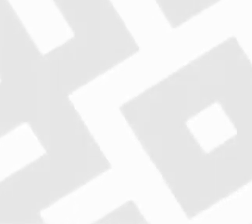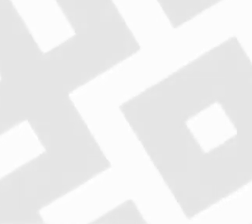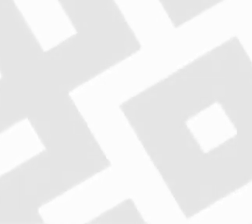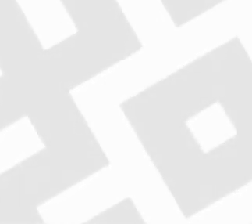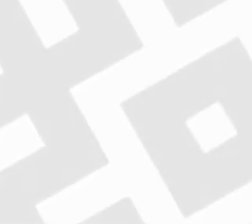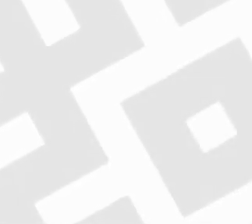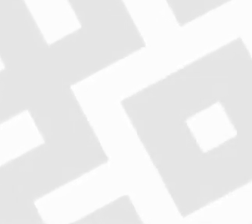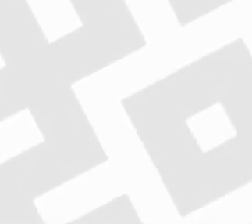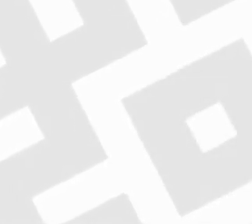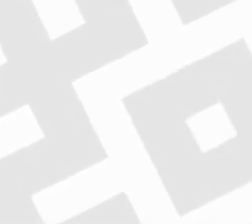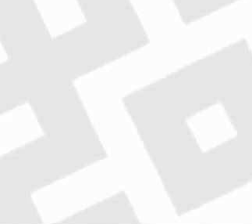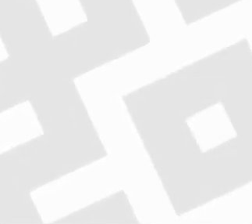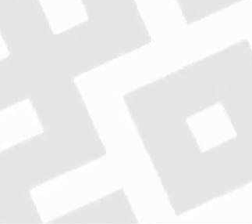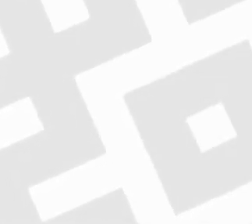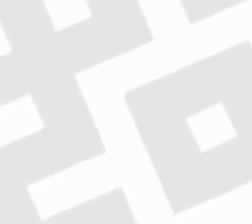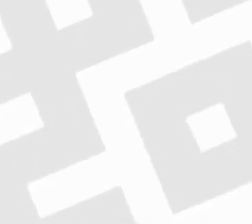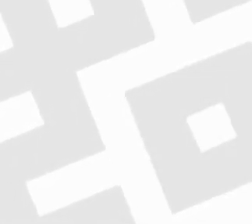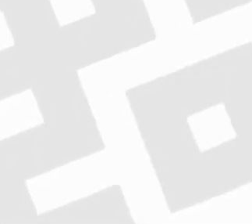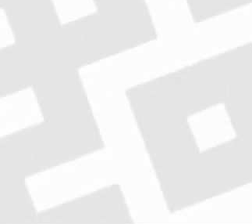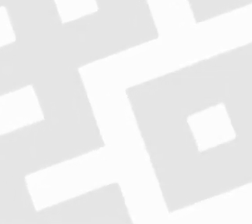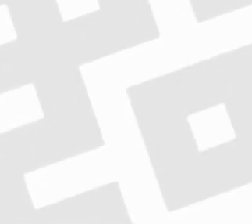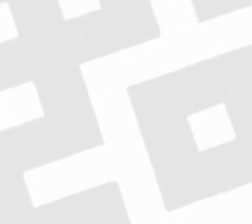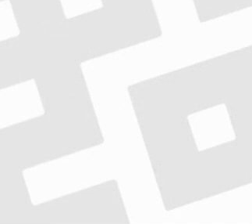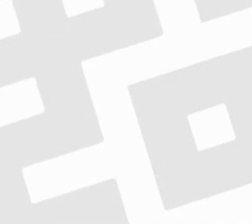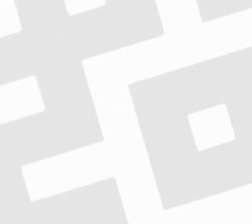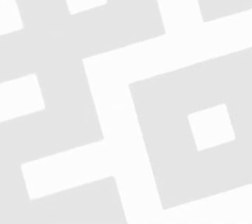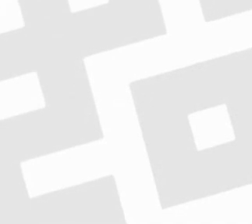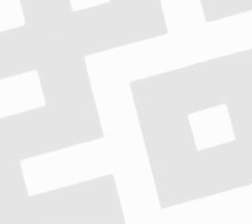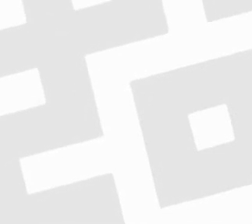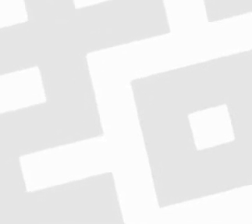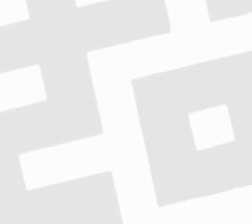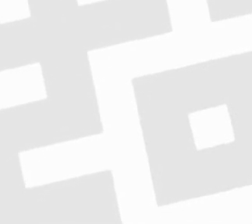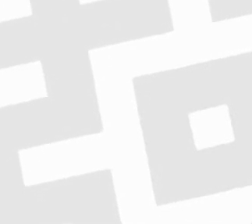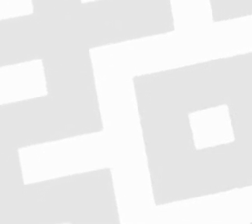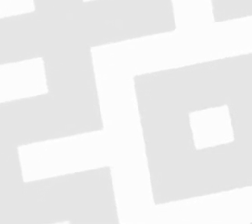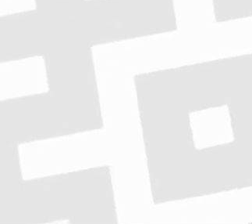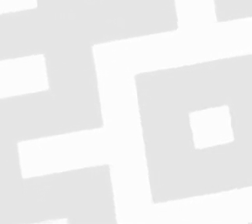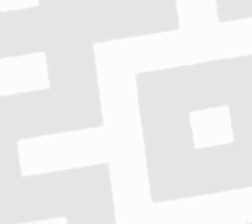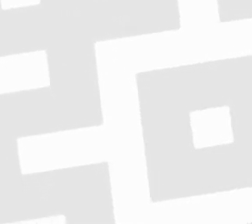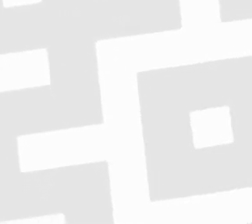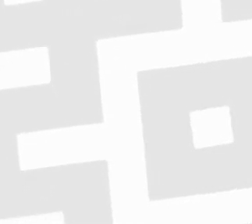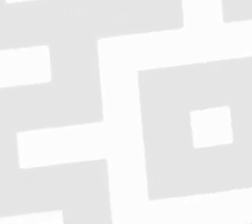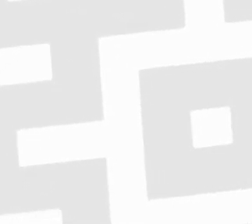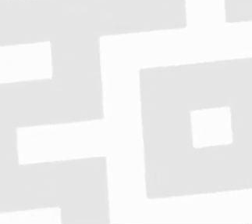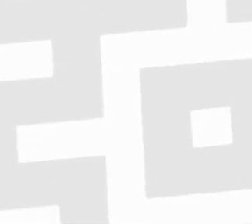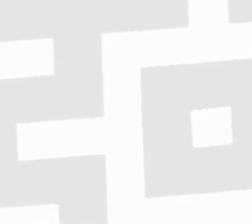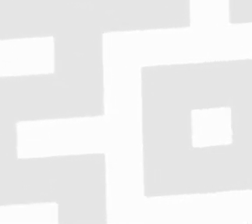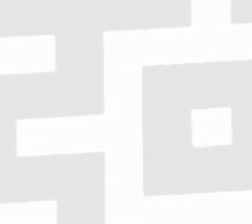Estrategia Estatal contra el Coronavirus. Actualización en Veracruz.